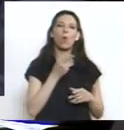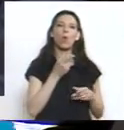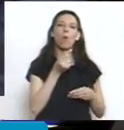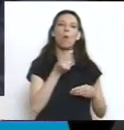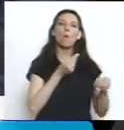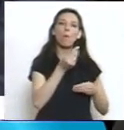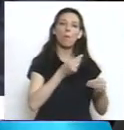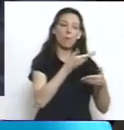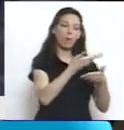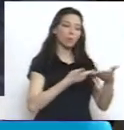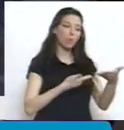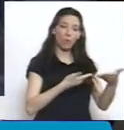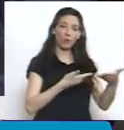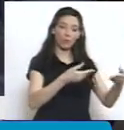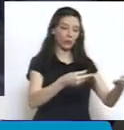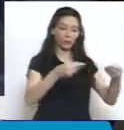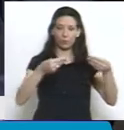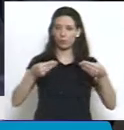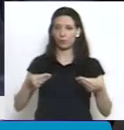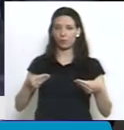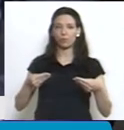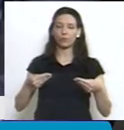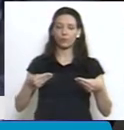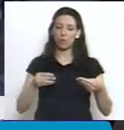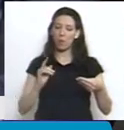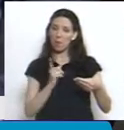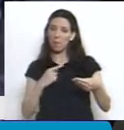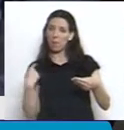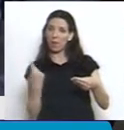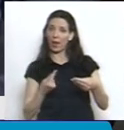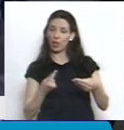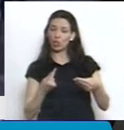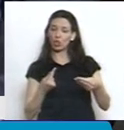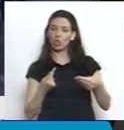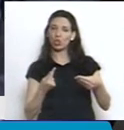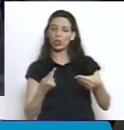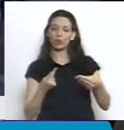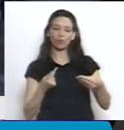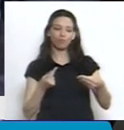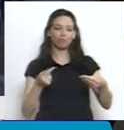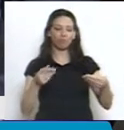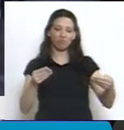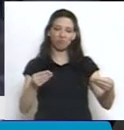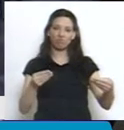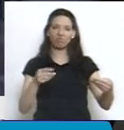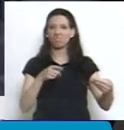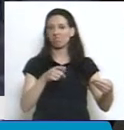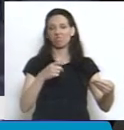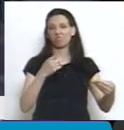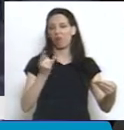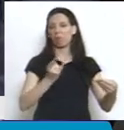presupuesto que se ha presentado para nosotros es una verdadera ficción